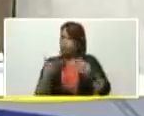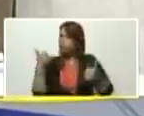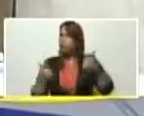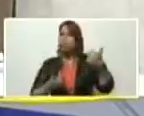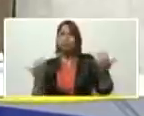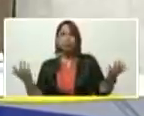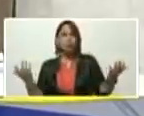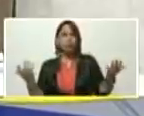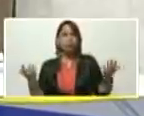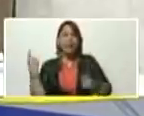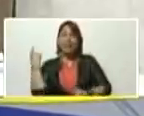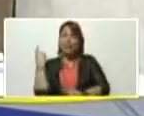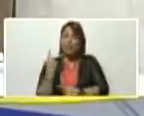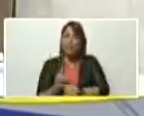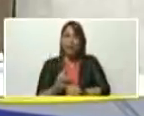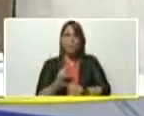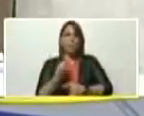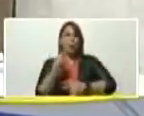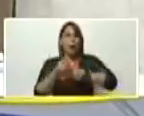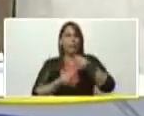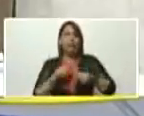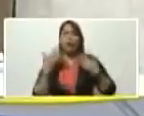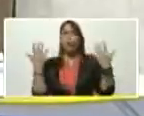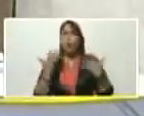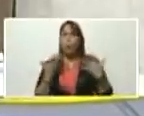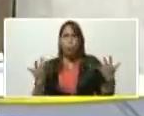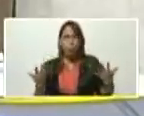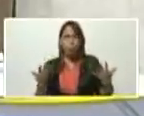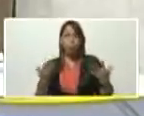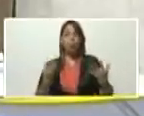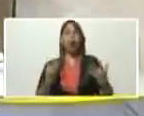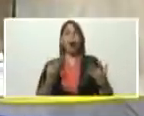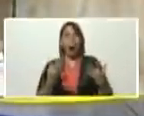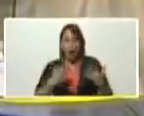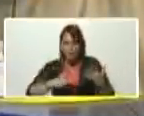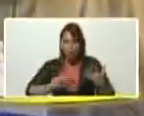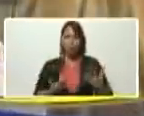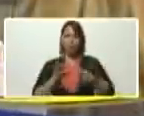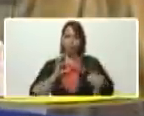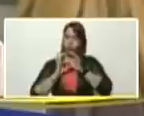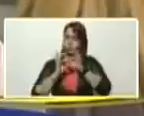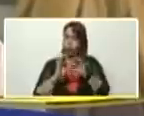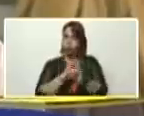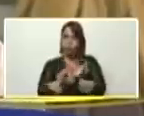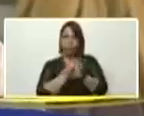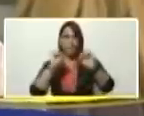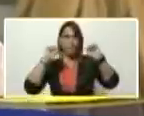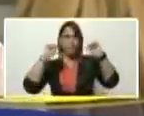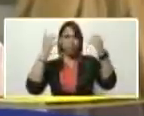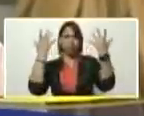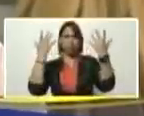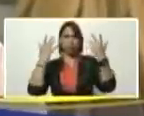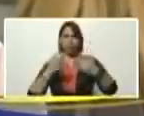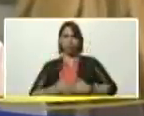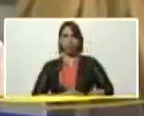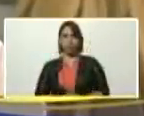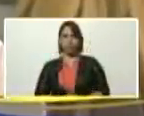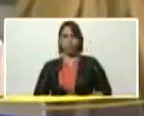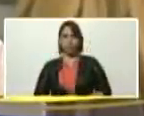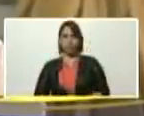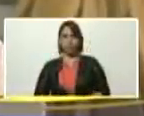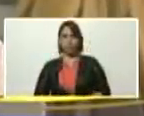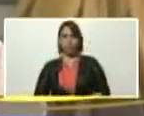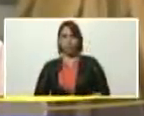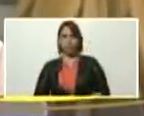es qué debemos hacer, cómo debemos hacerlo para consolidar lo que ya logramos, que es